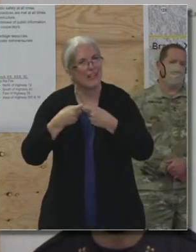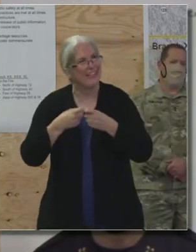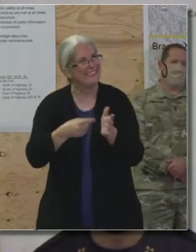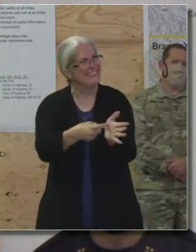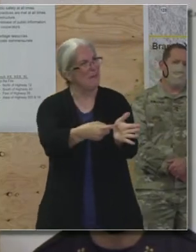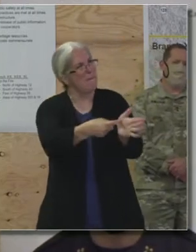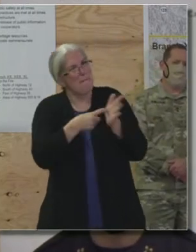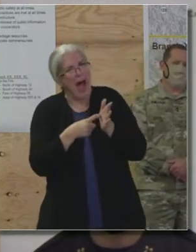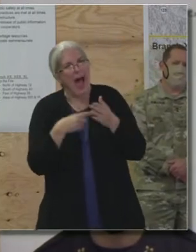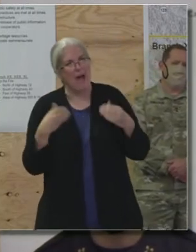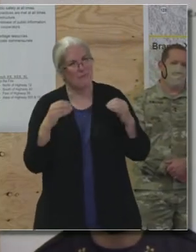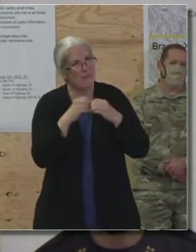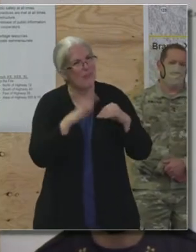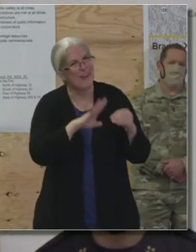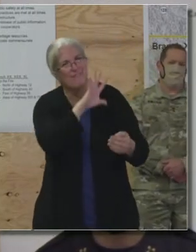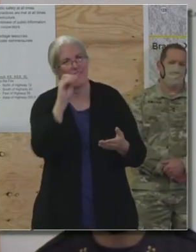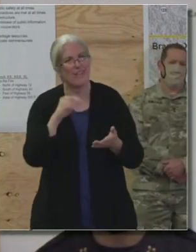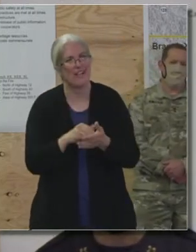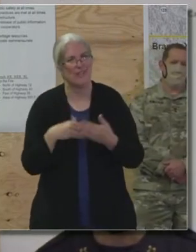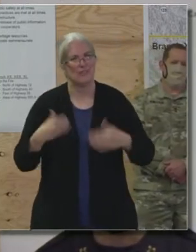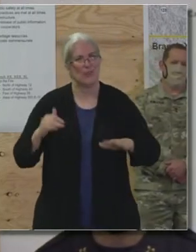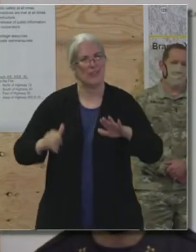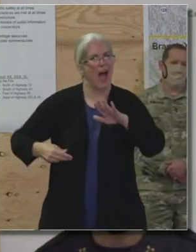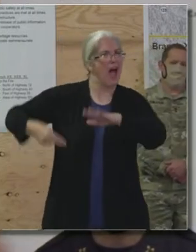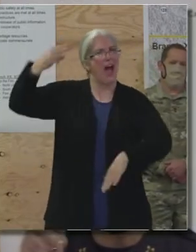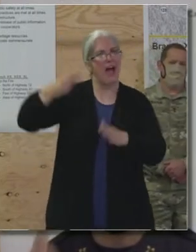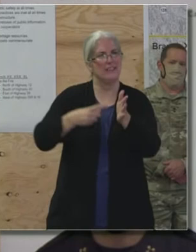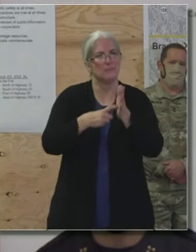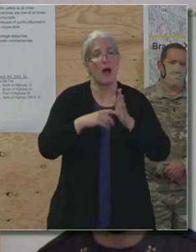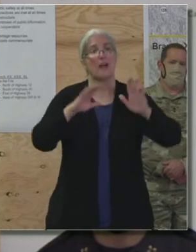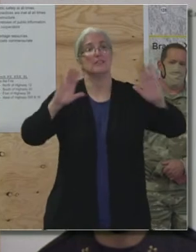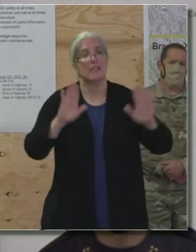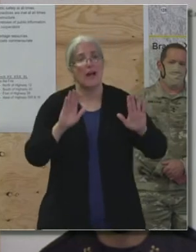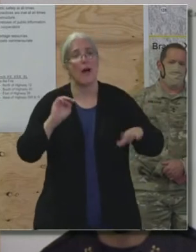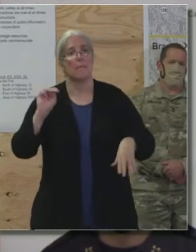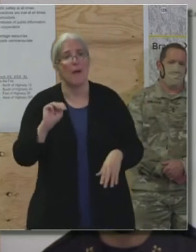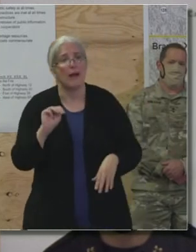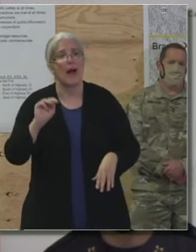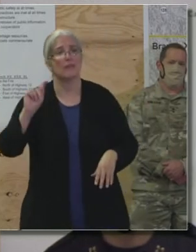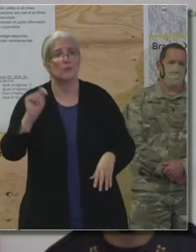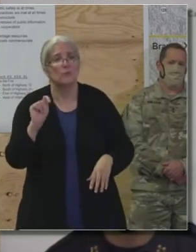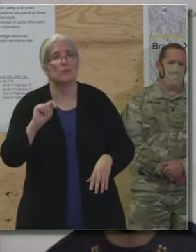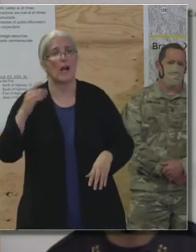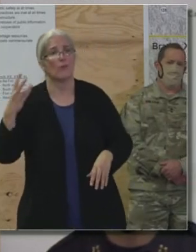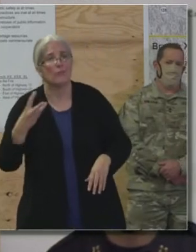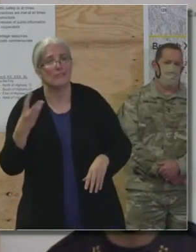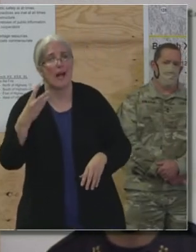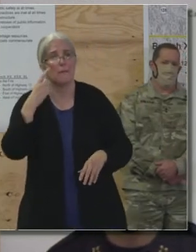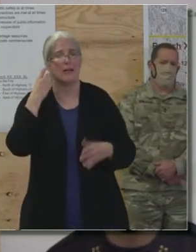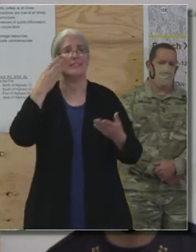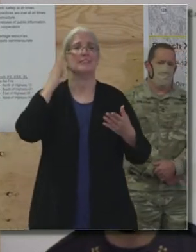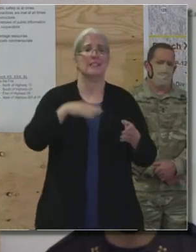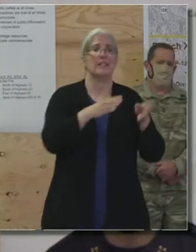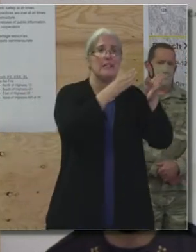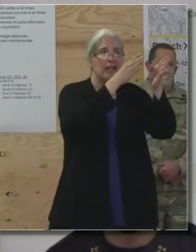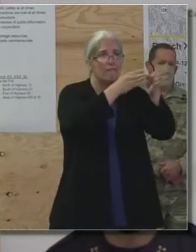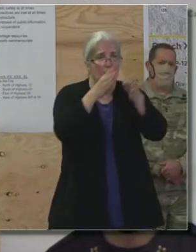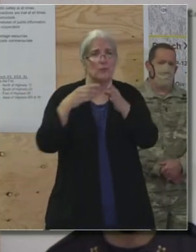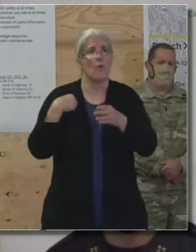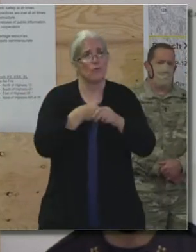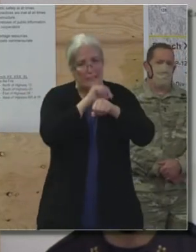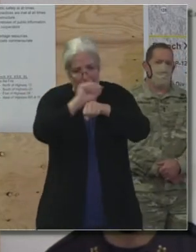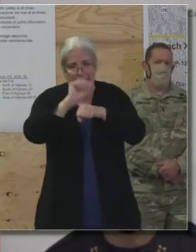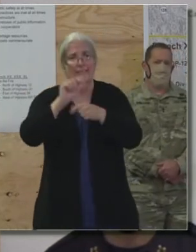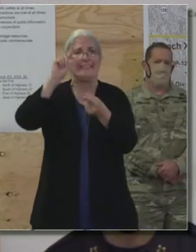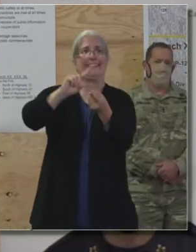la semana pasada lunes martes y miércoles debido a la excelente labor de individuos y de miembros en la